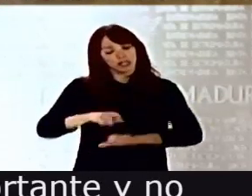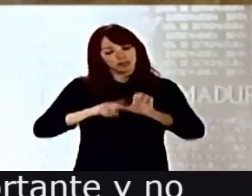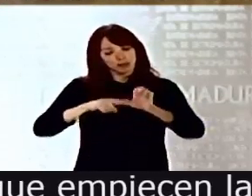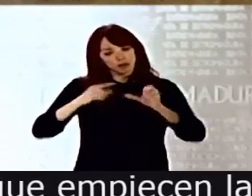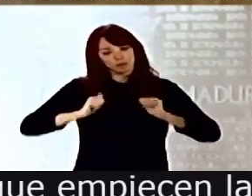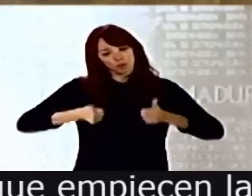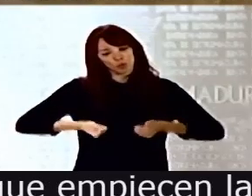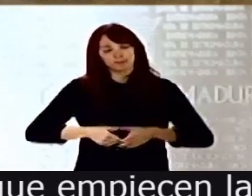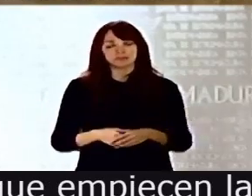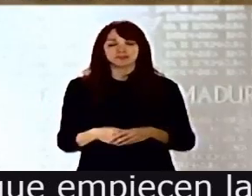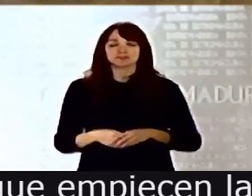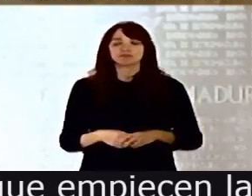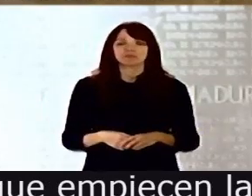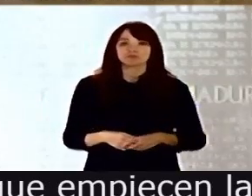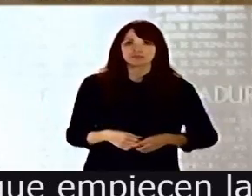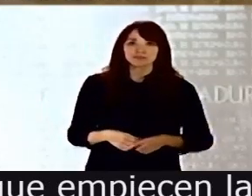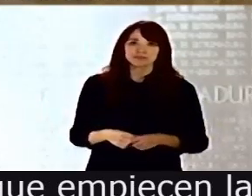autónoma.